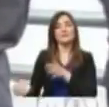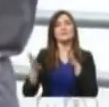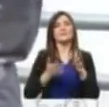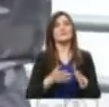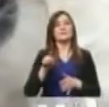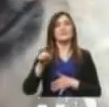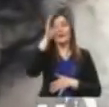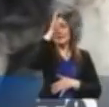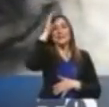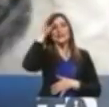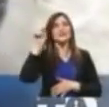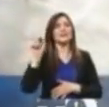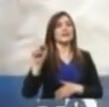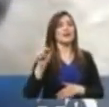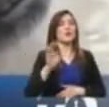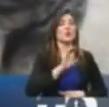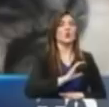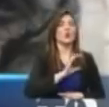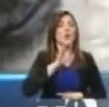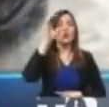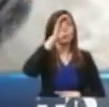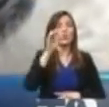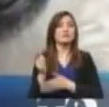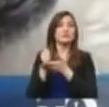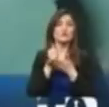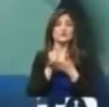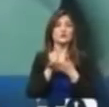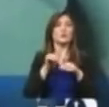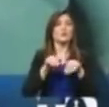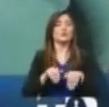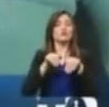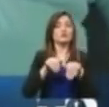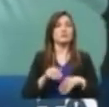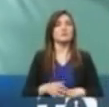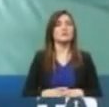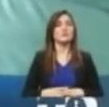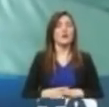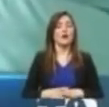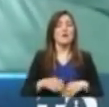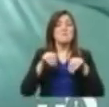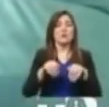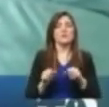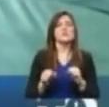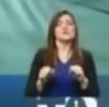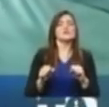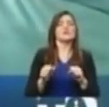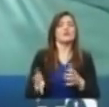Alexandra llegó a la clínica veterinaria municipal en busca de atención médica. Lo que pasa es que le dio ataques a mi perro y quiero que ver si es que le